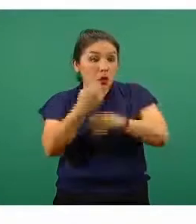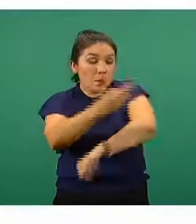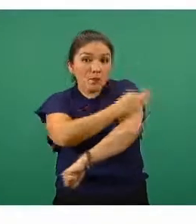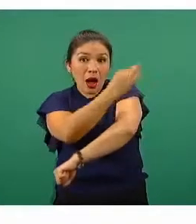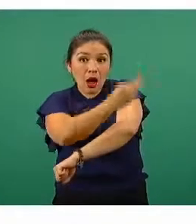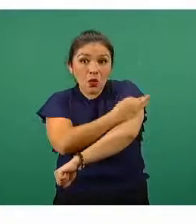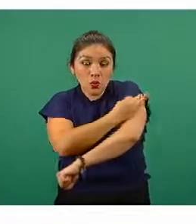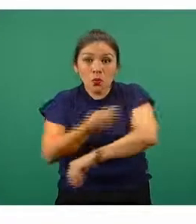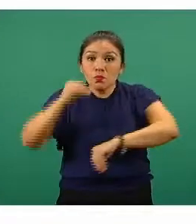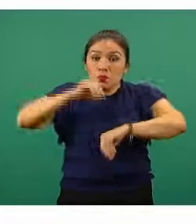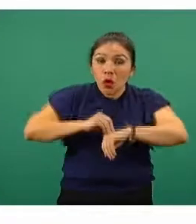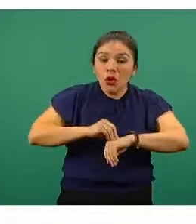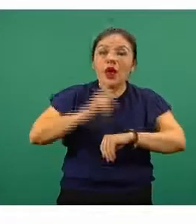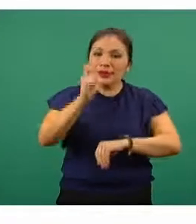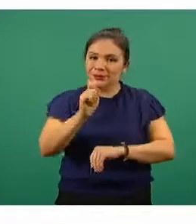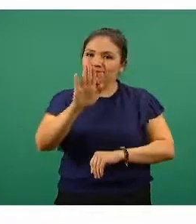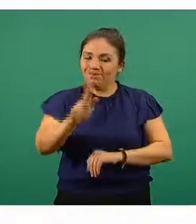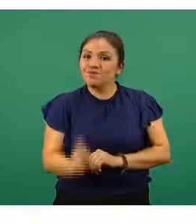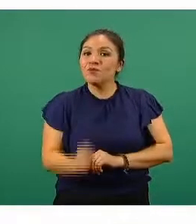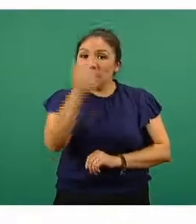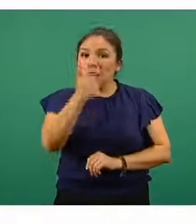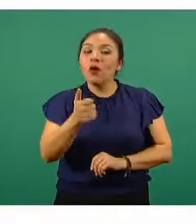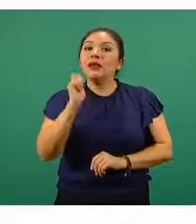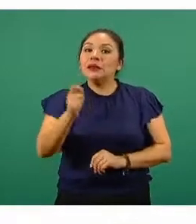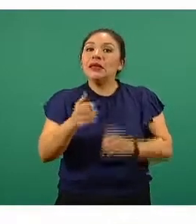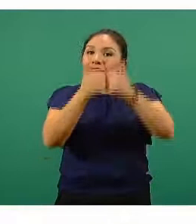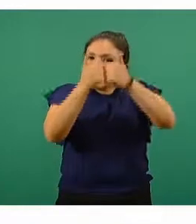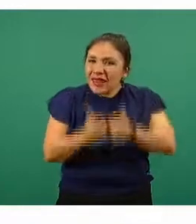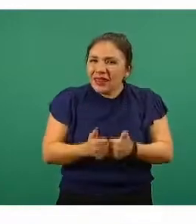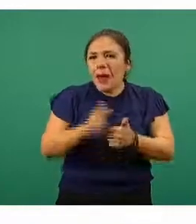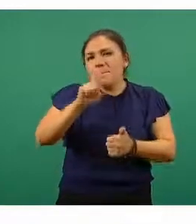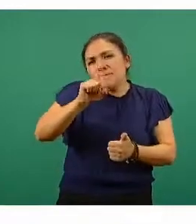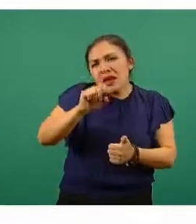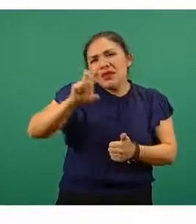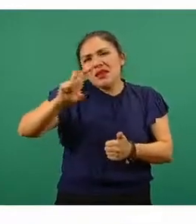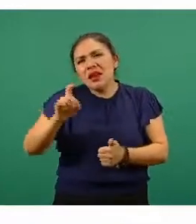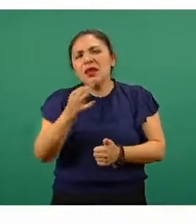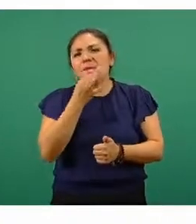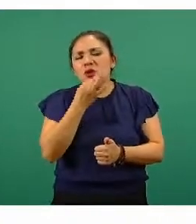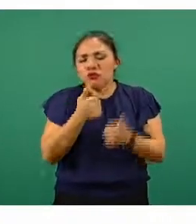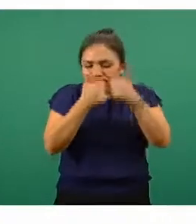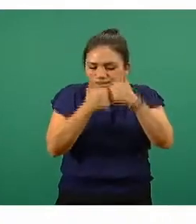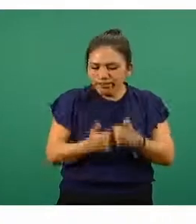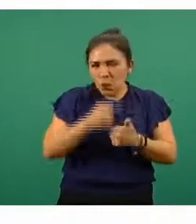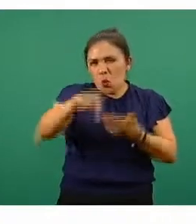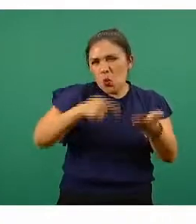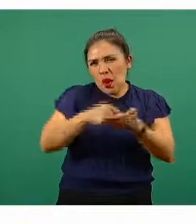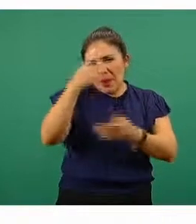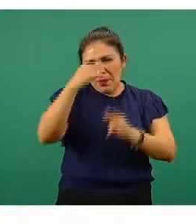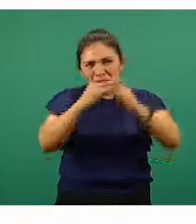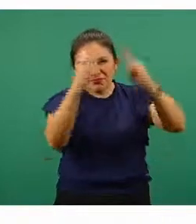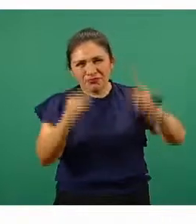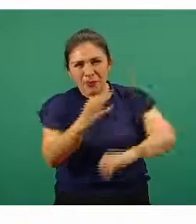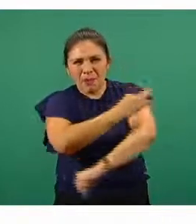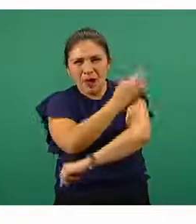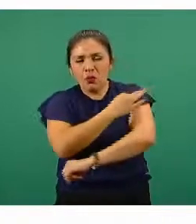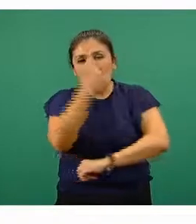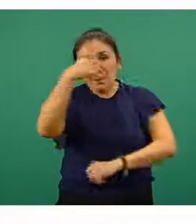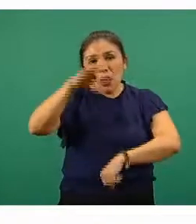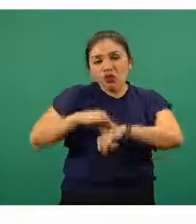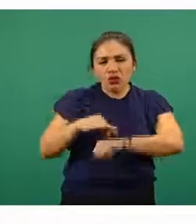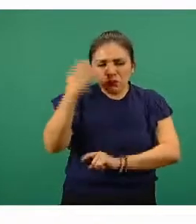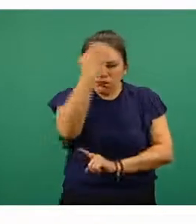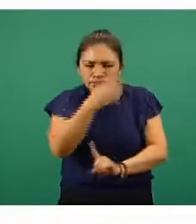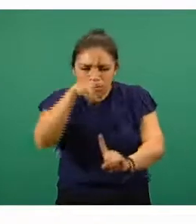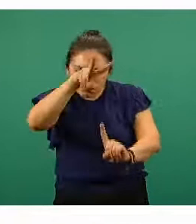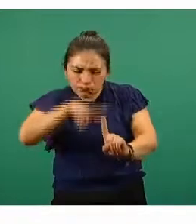vacuna, primero, se queden estos 20 o 30 minutos en los centros de vacunación en observación para